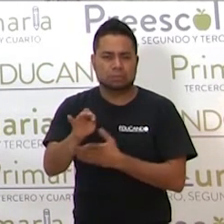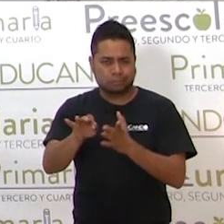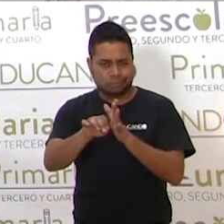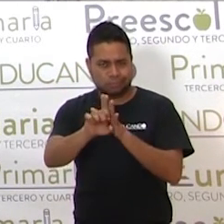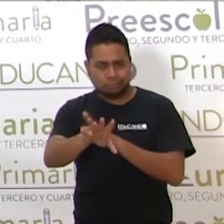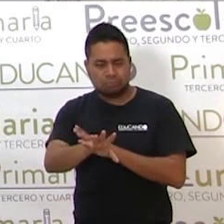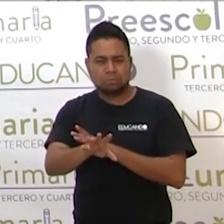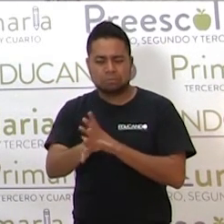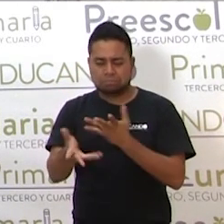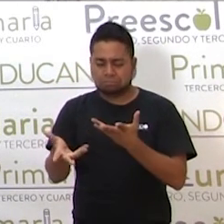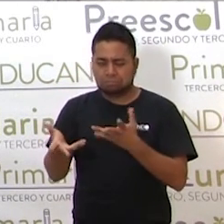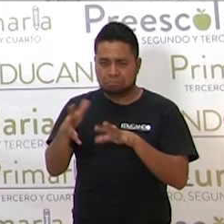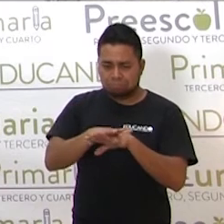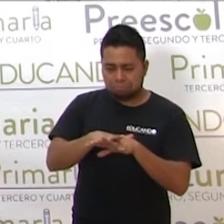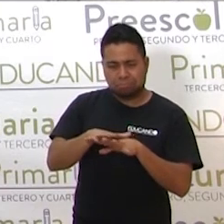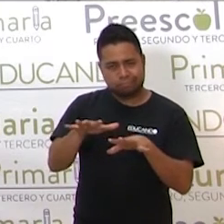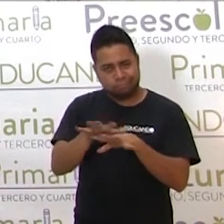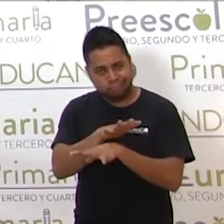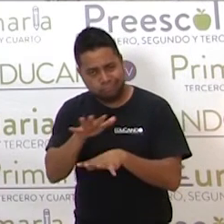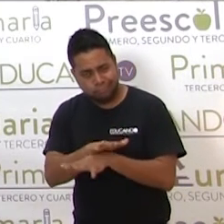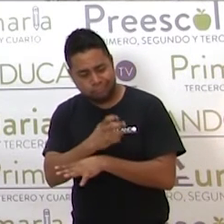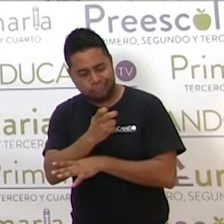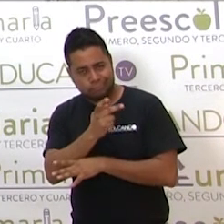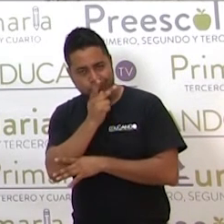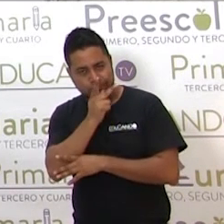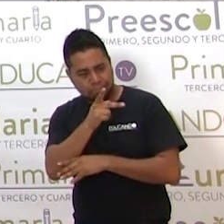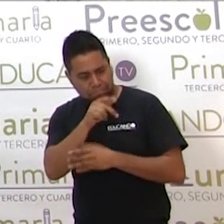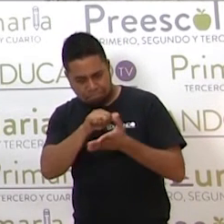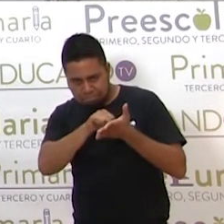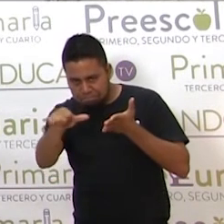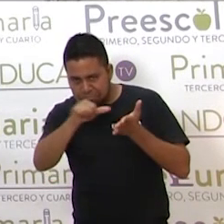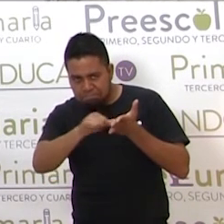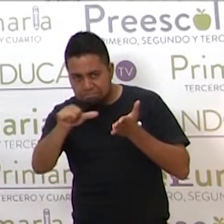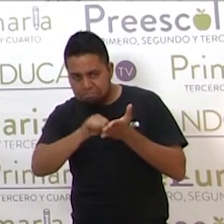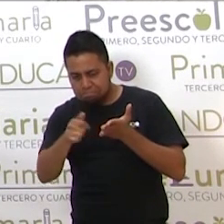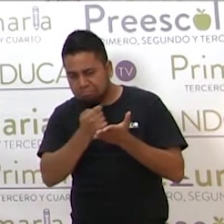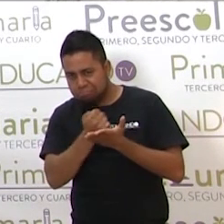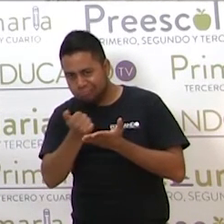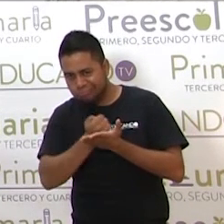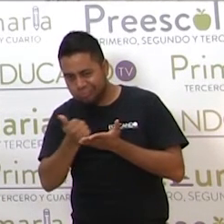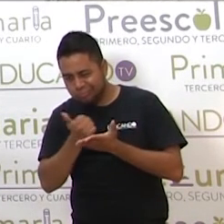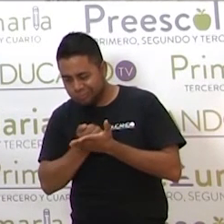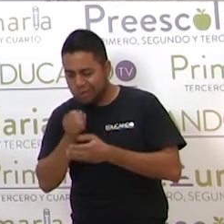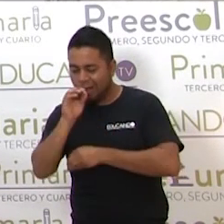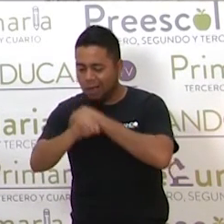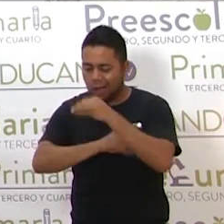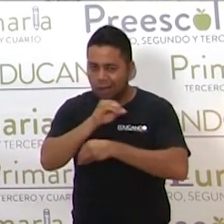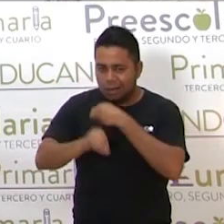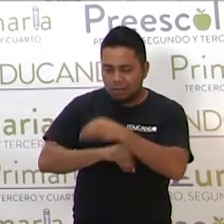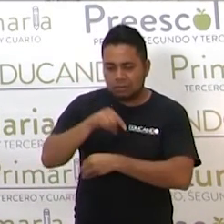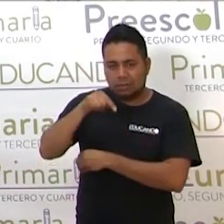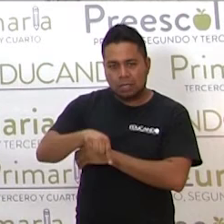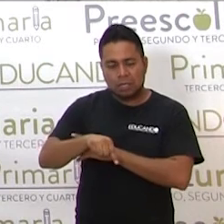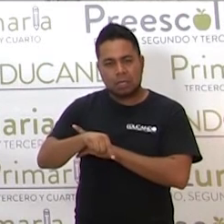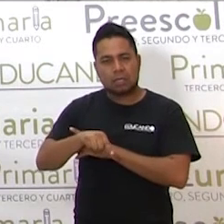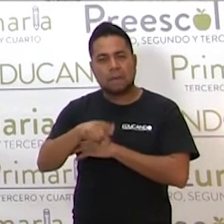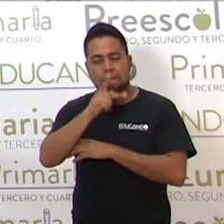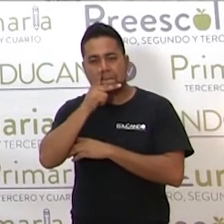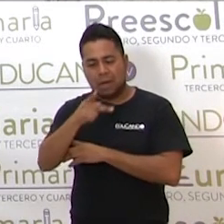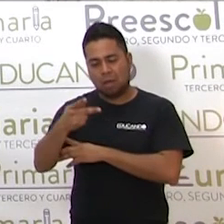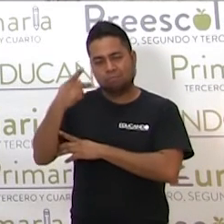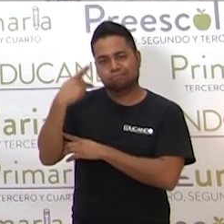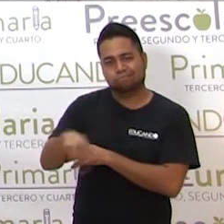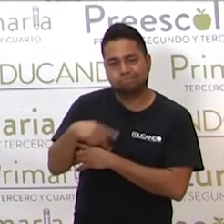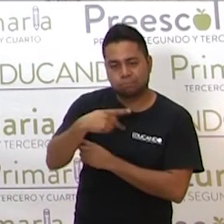ustedes integren, modifiquen esas palabras que ustedes no entienden en esos textos por localismos, por palabras que